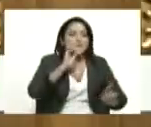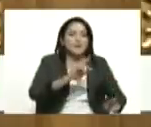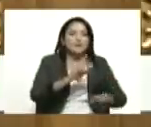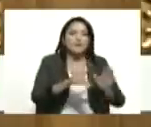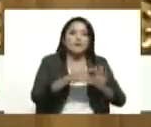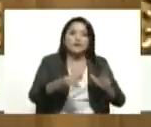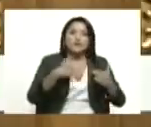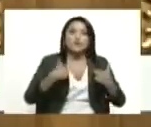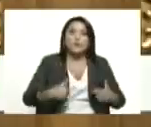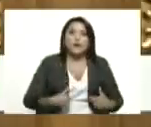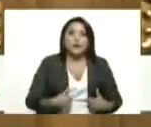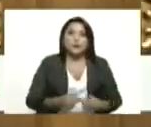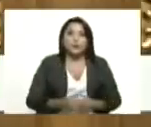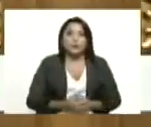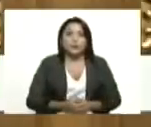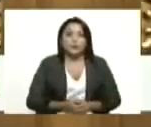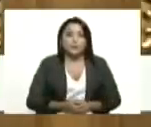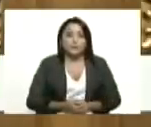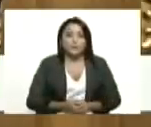el que